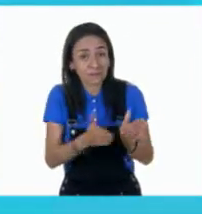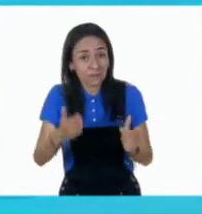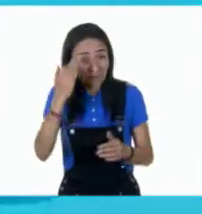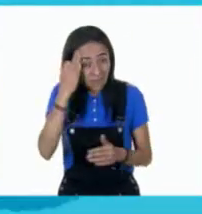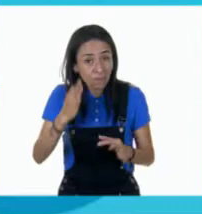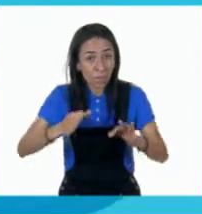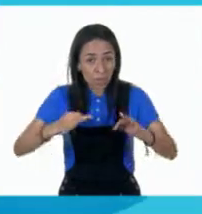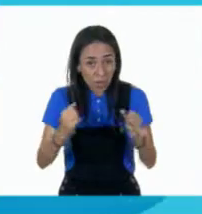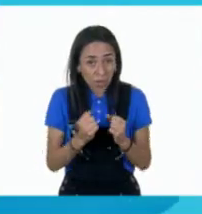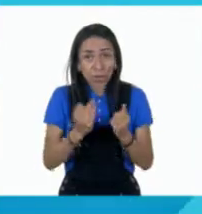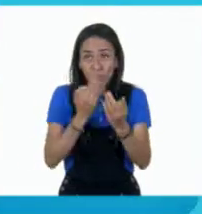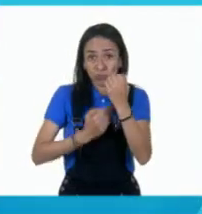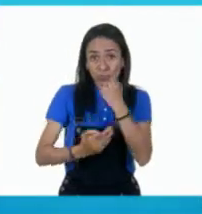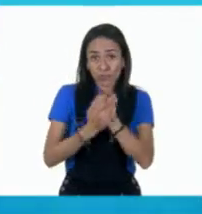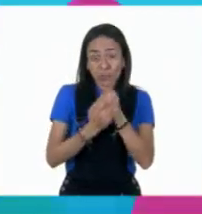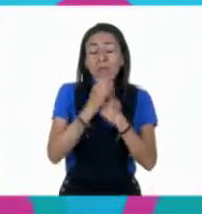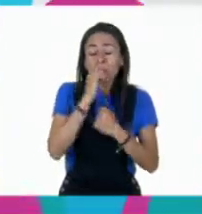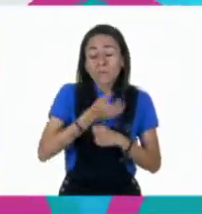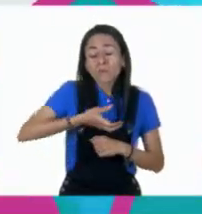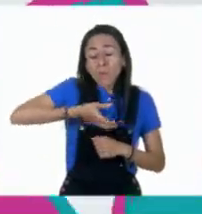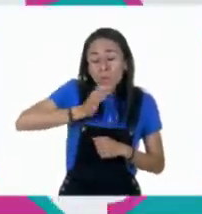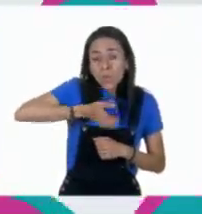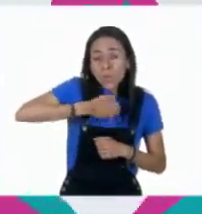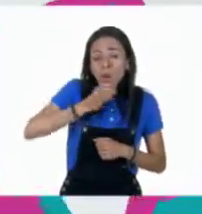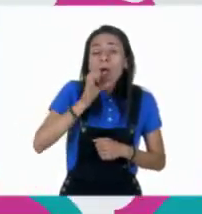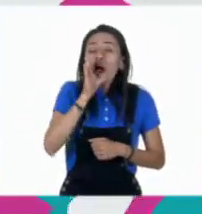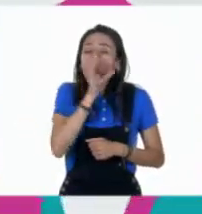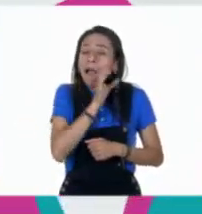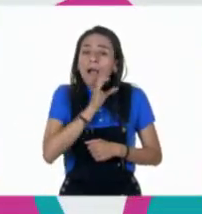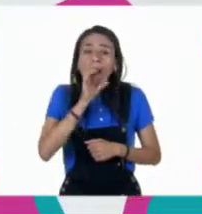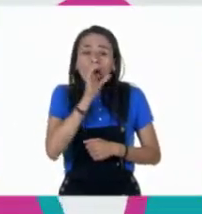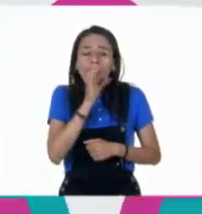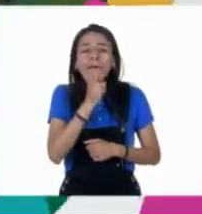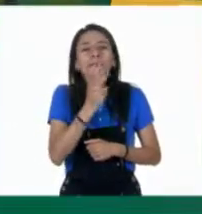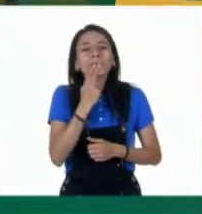calientes. Eso nos ayudaría a no enfermar.